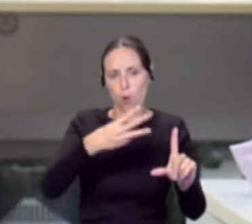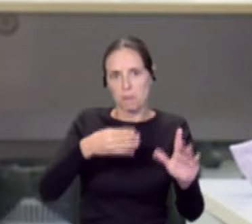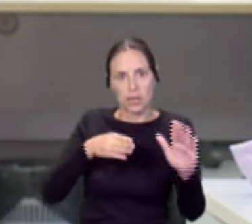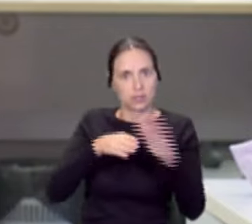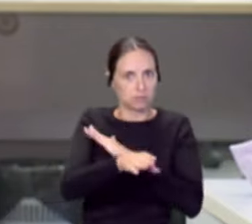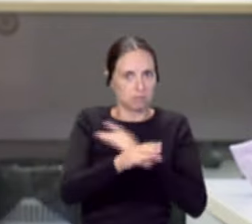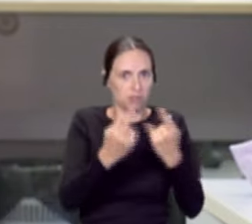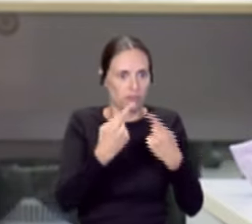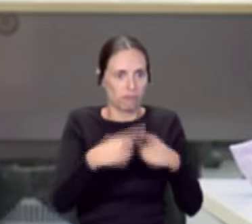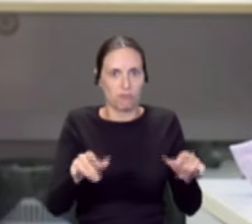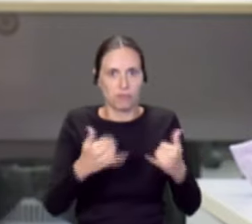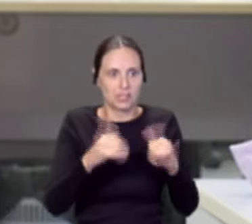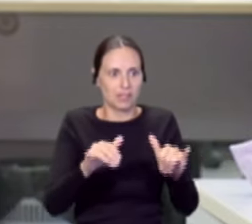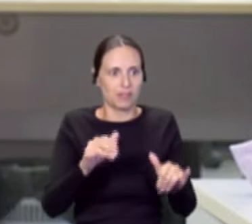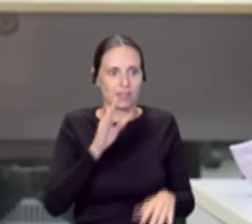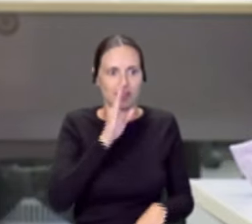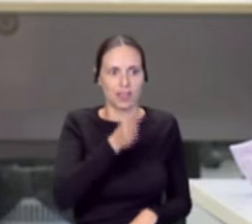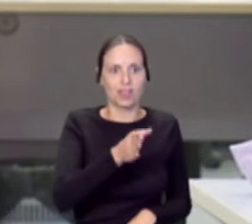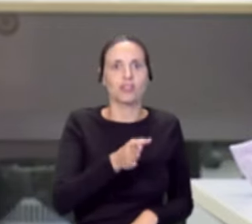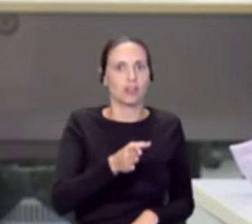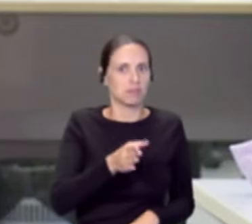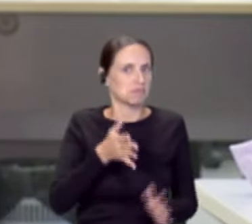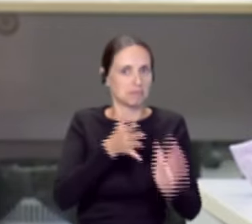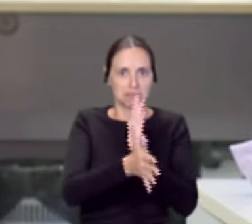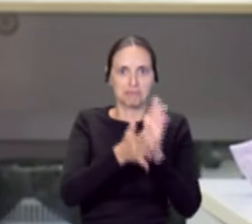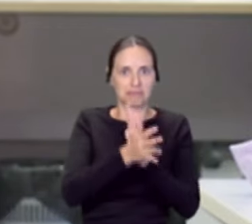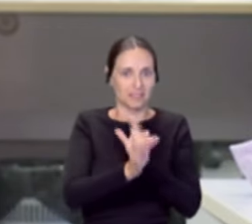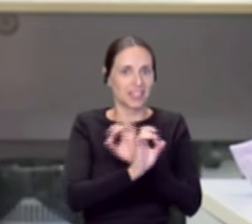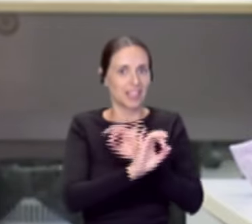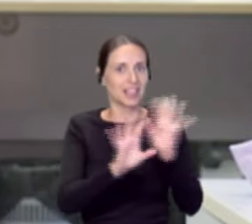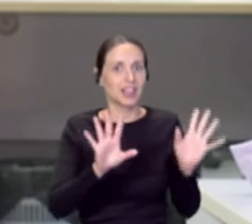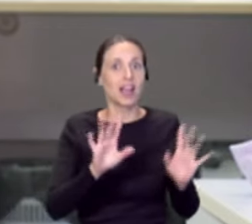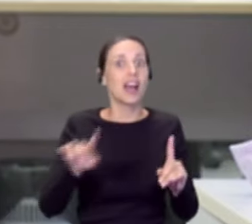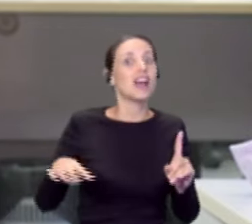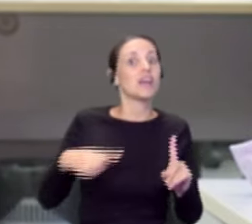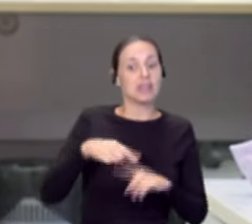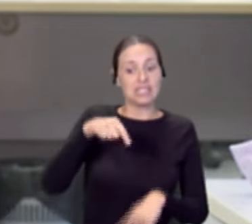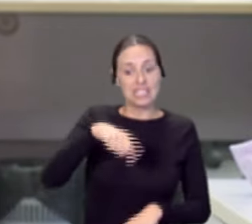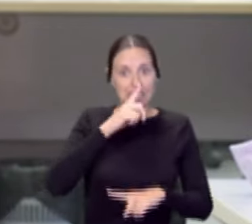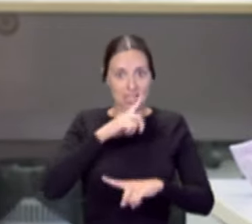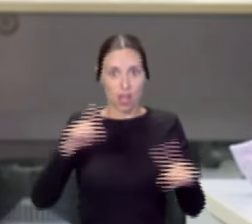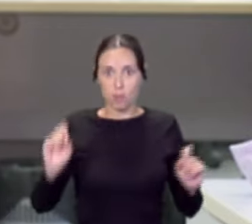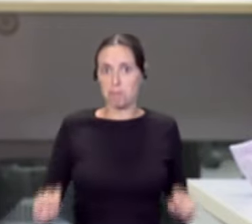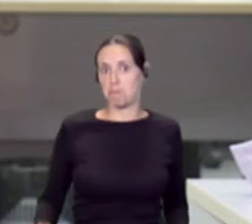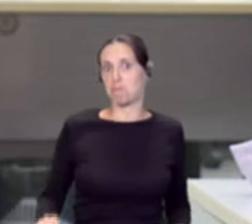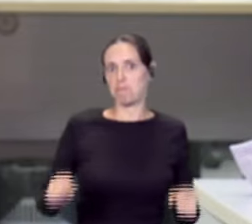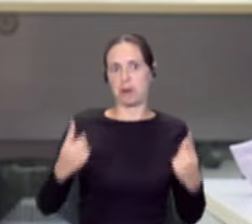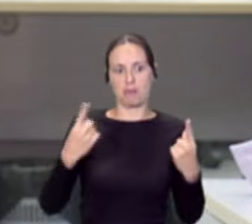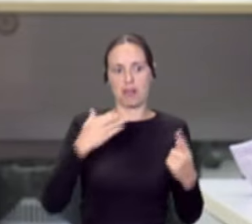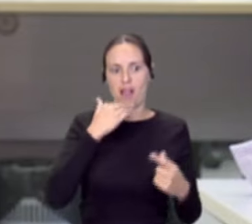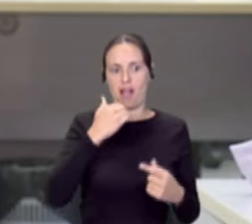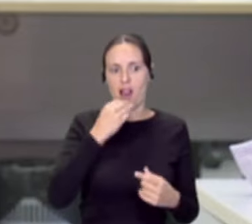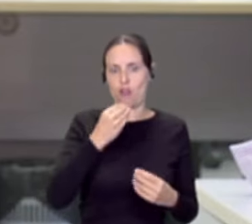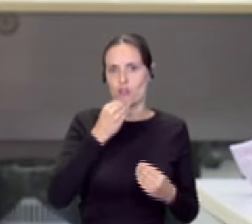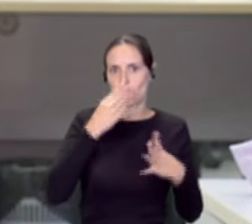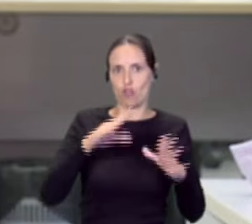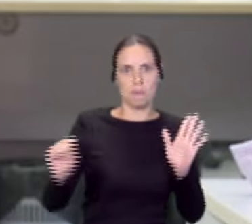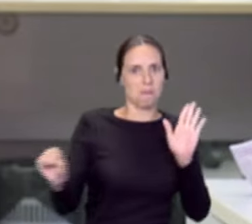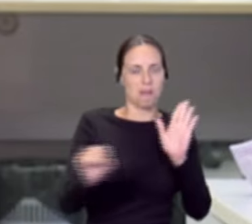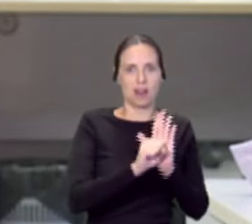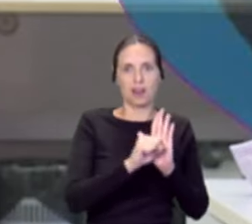del festival y allí le darán todas las indicaciones. Además, este año por primera vez, y es histórico en el festival, hemos